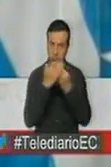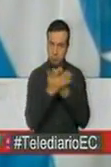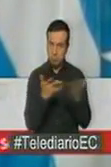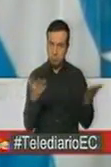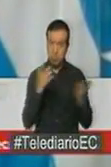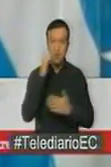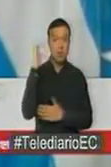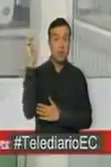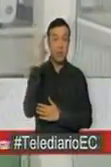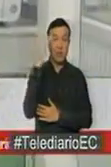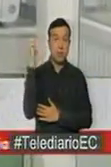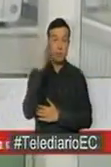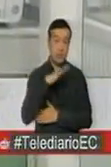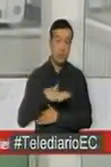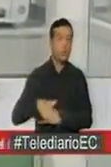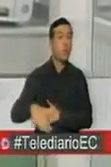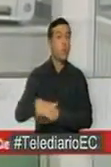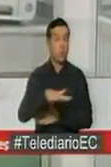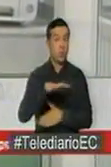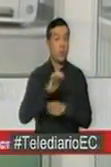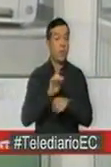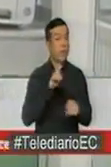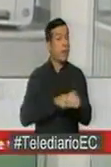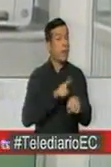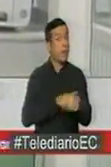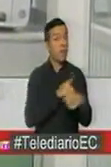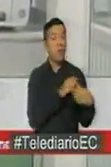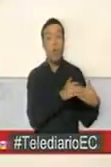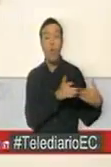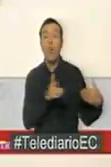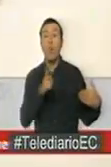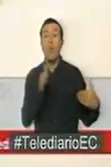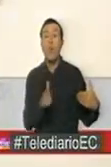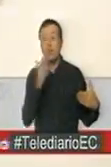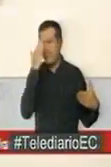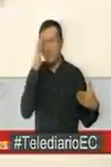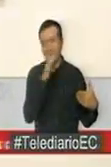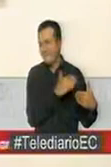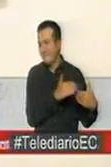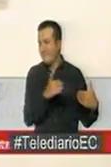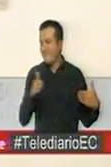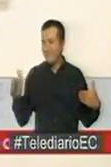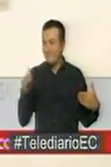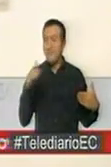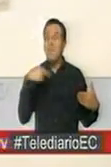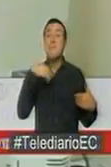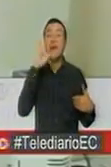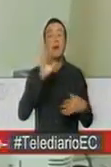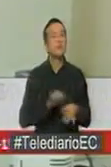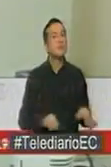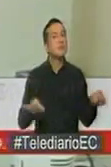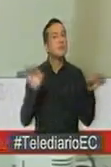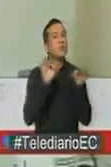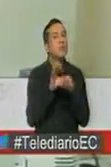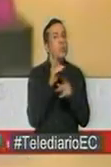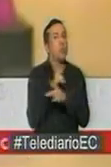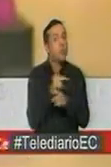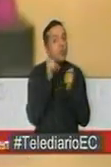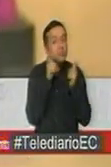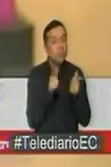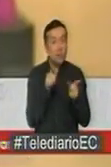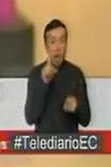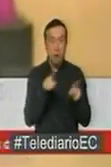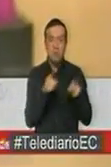de emergencia sanitaria por tiempo indefinido, así como las medidas de prevención y las sanciones para